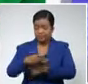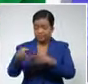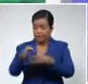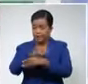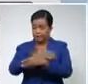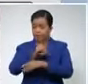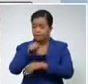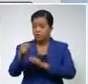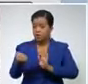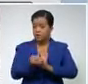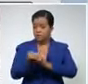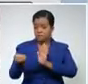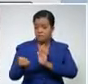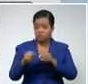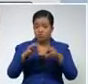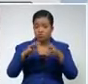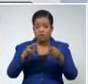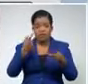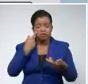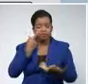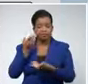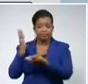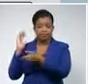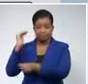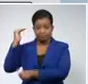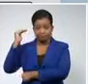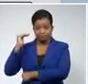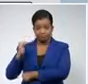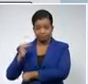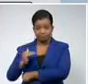la cifra de confirmados asciende a